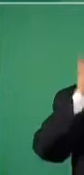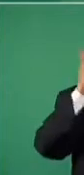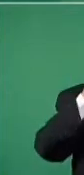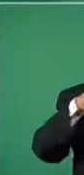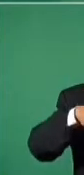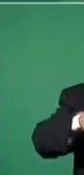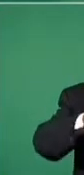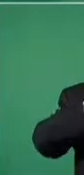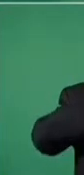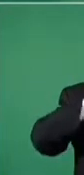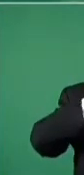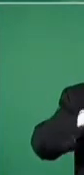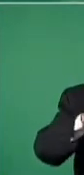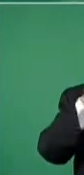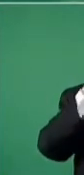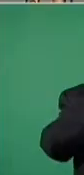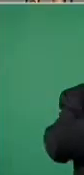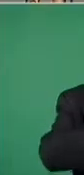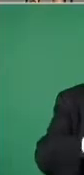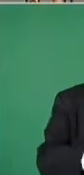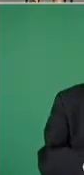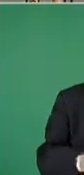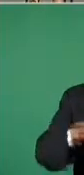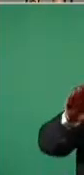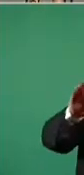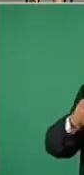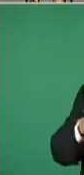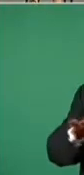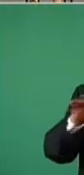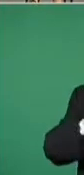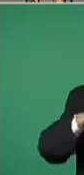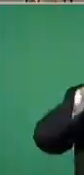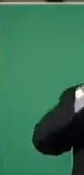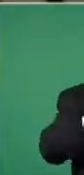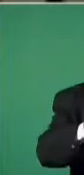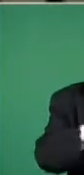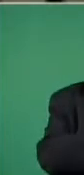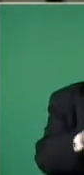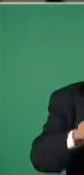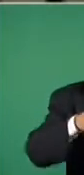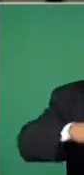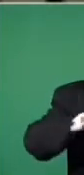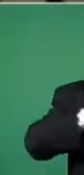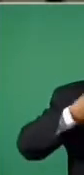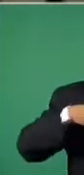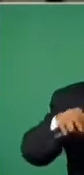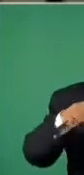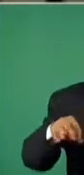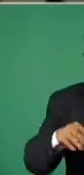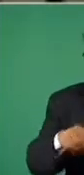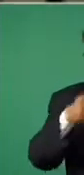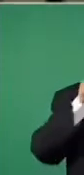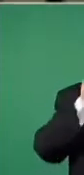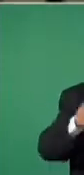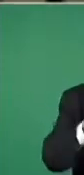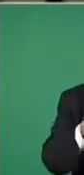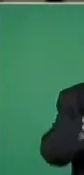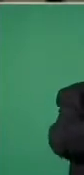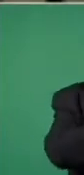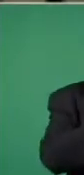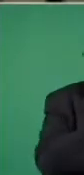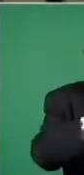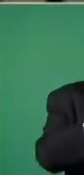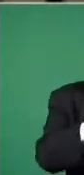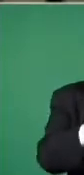logremos pronto. Es muy importante respetar los derechos de los trabajadores. Es muy importante. Pero también es muy importante, señor presidente,